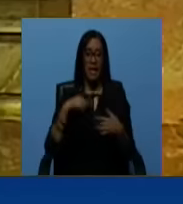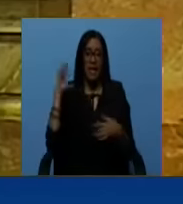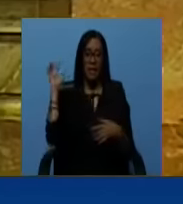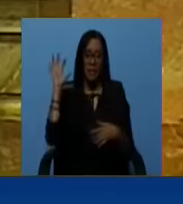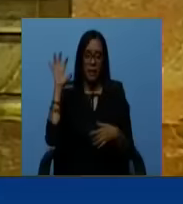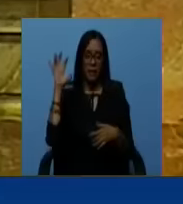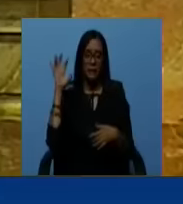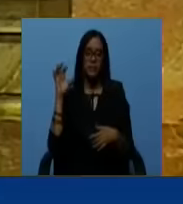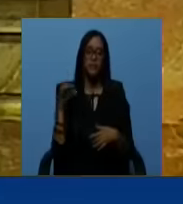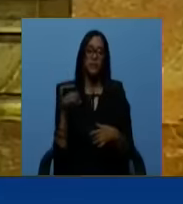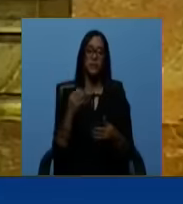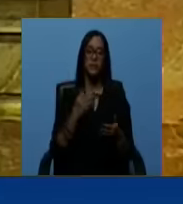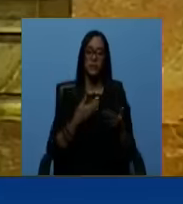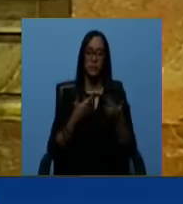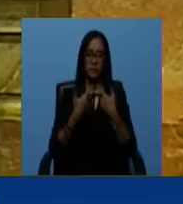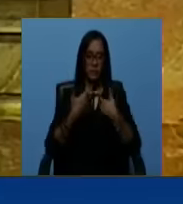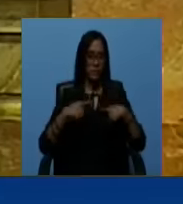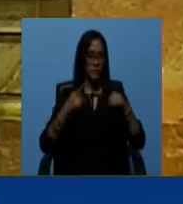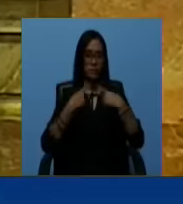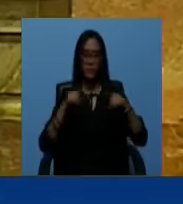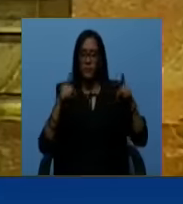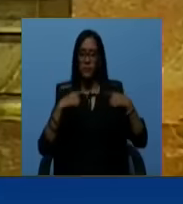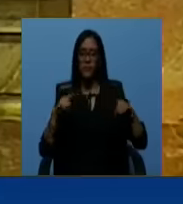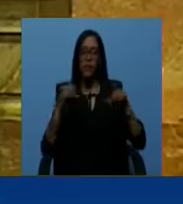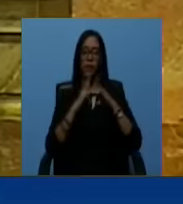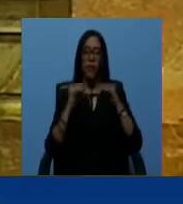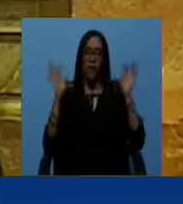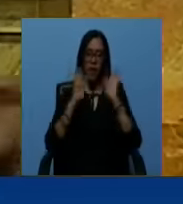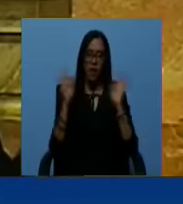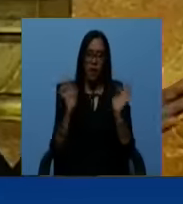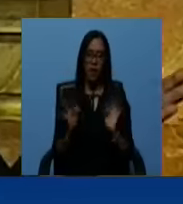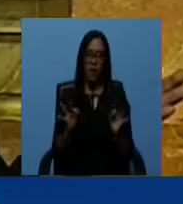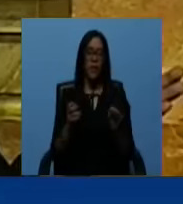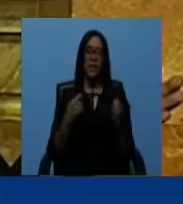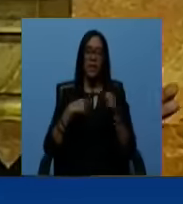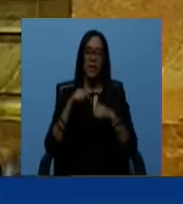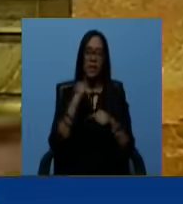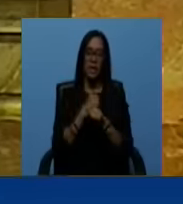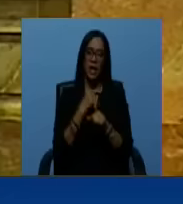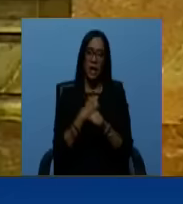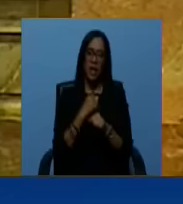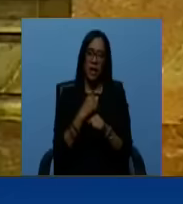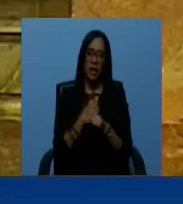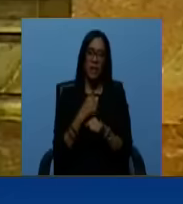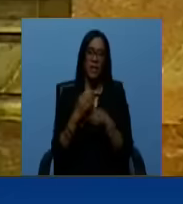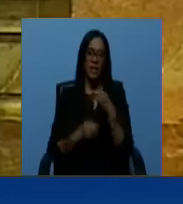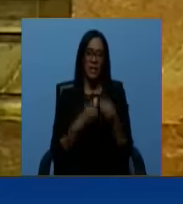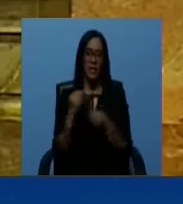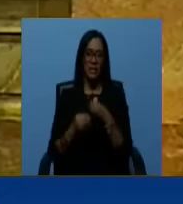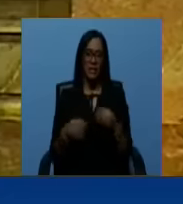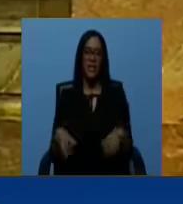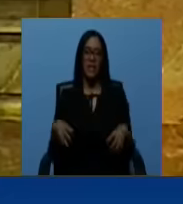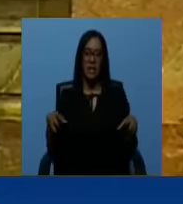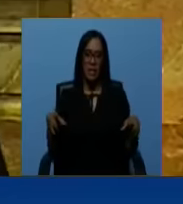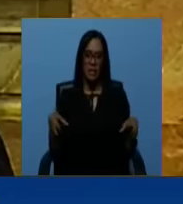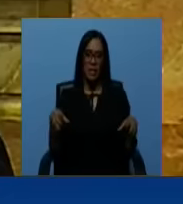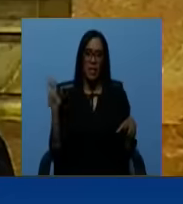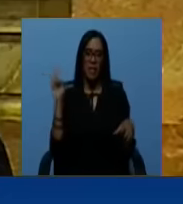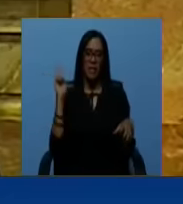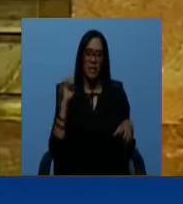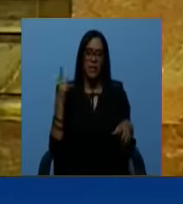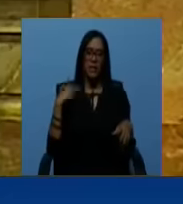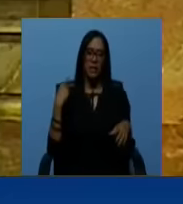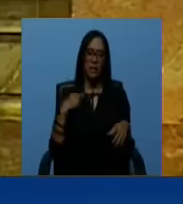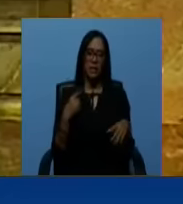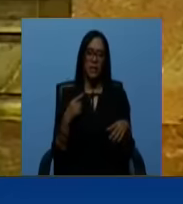país, diversificados en todas las formas de emprender y de trabajar y de hacer riqueza, Venezuela tendrá